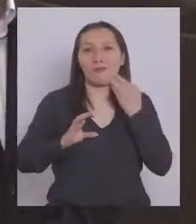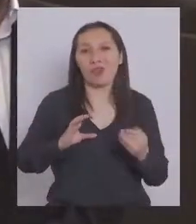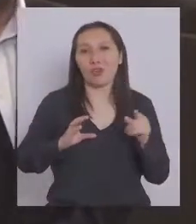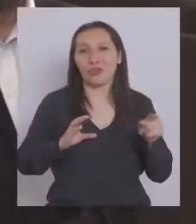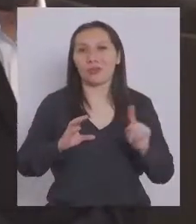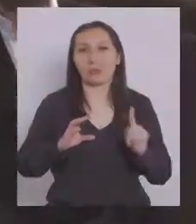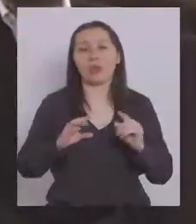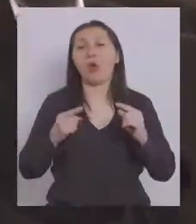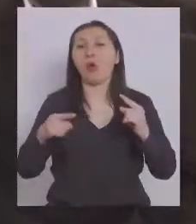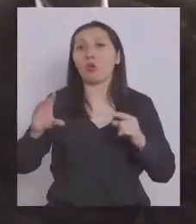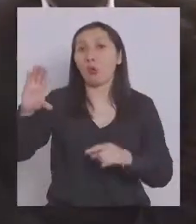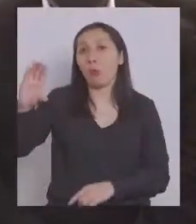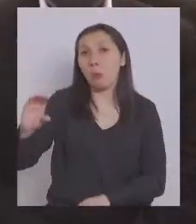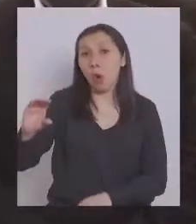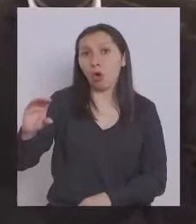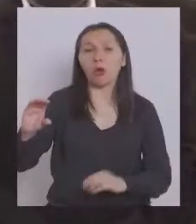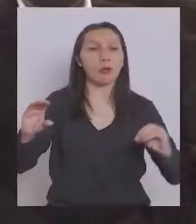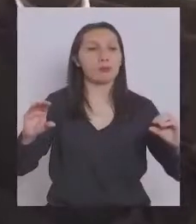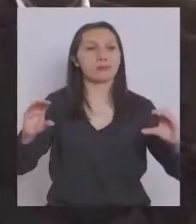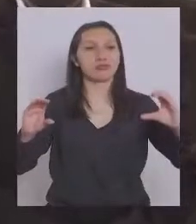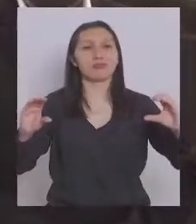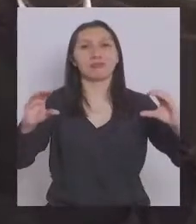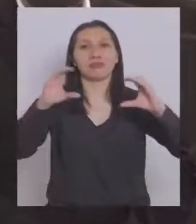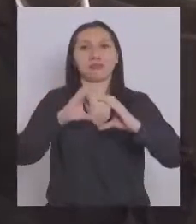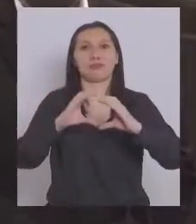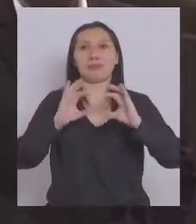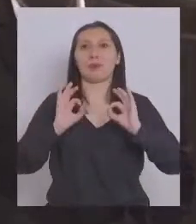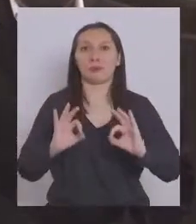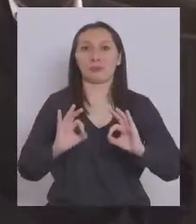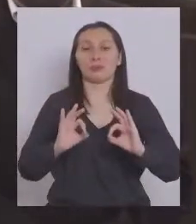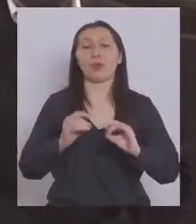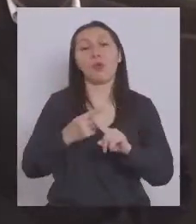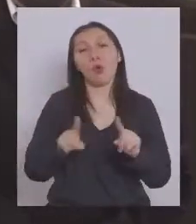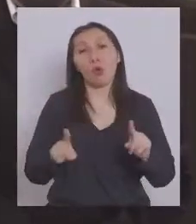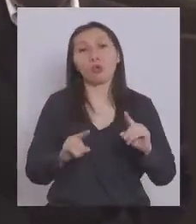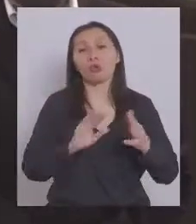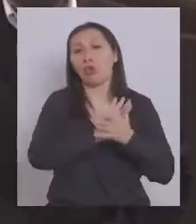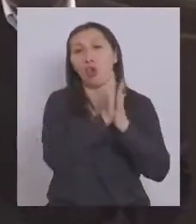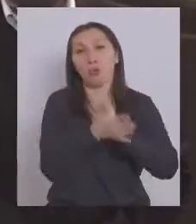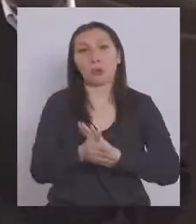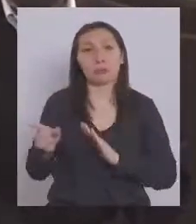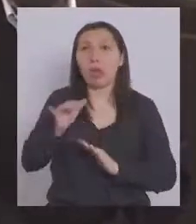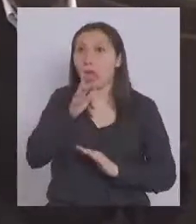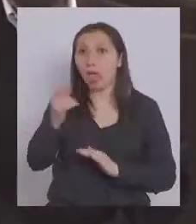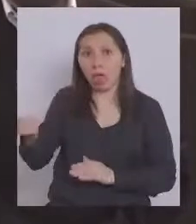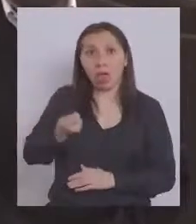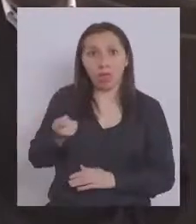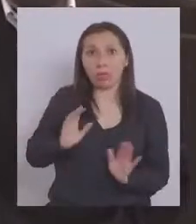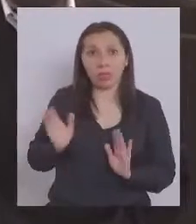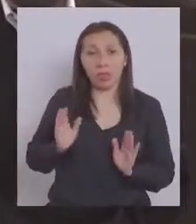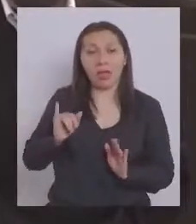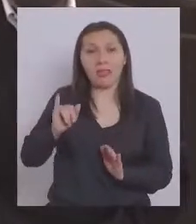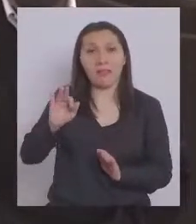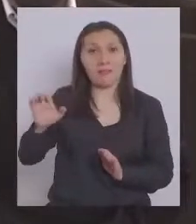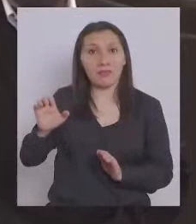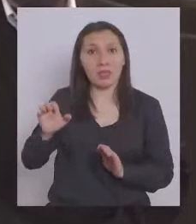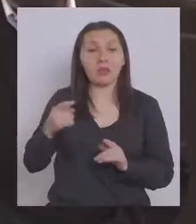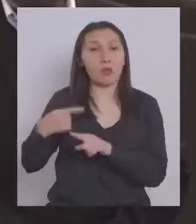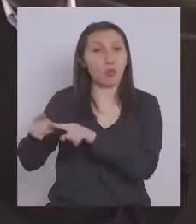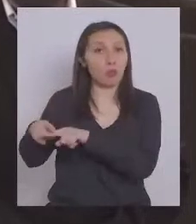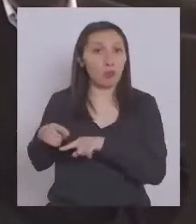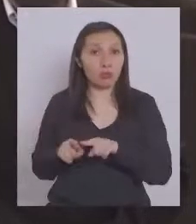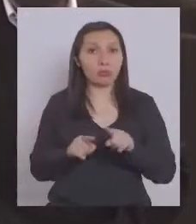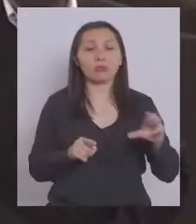casos es una proporción y este bono es el complemento. Y en otros se recibe el bono completamente si es que no han tenido acceso a los